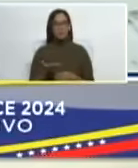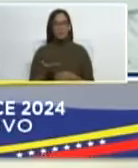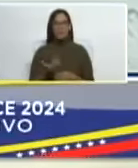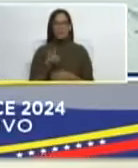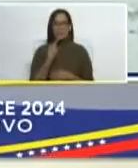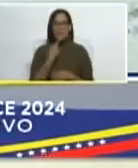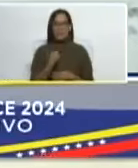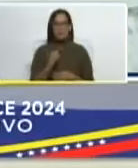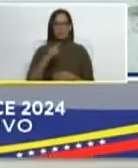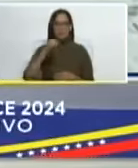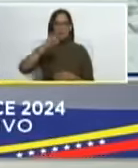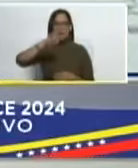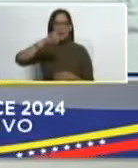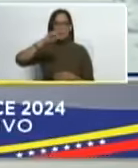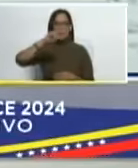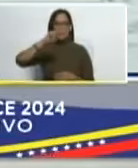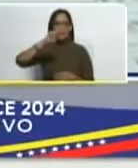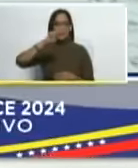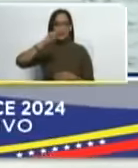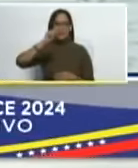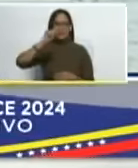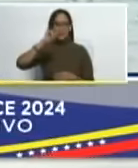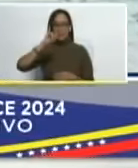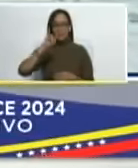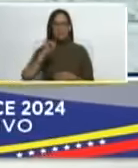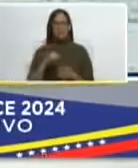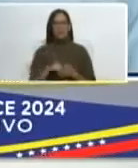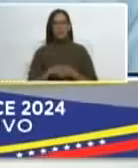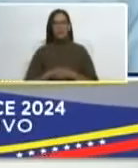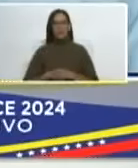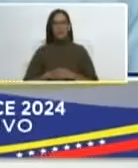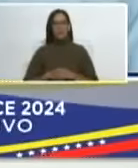Decía José Martí, el apóstol